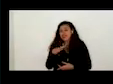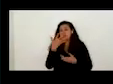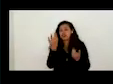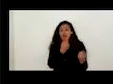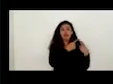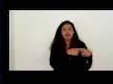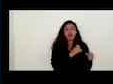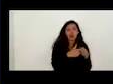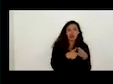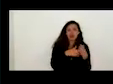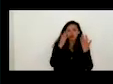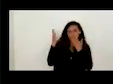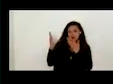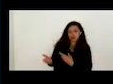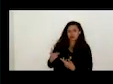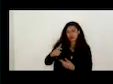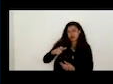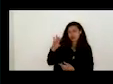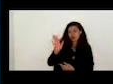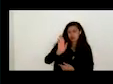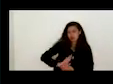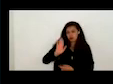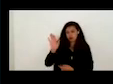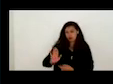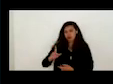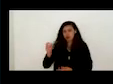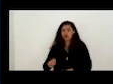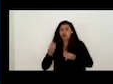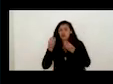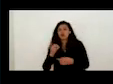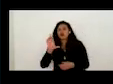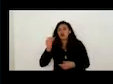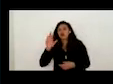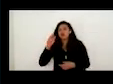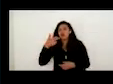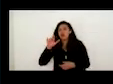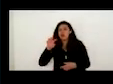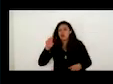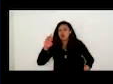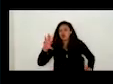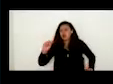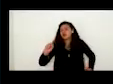algo como esto que pudiera ser costoso y una alta cantidad de carbohidratos que pudieran generar